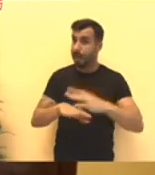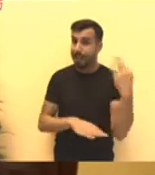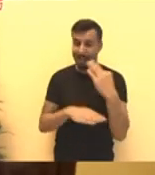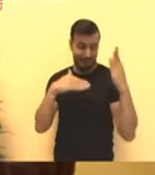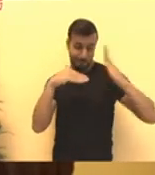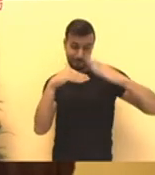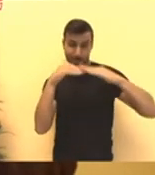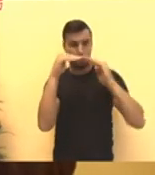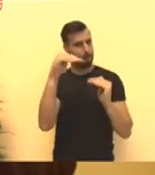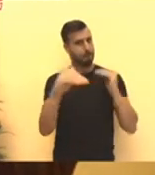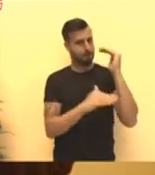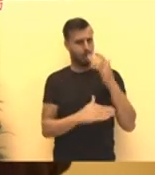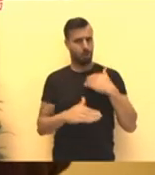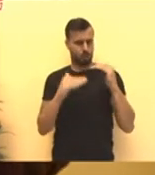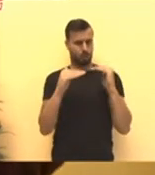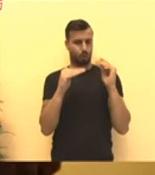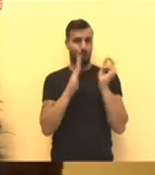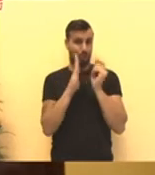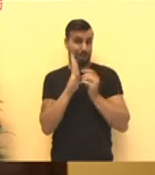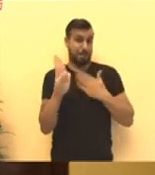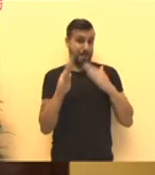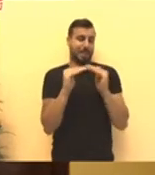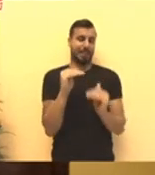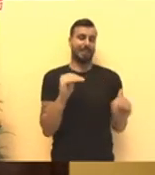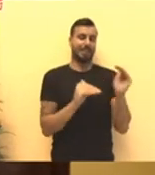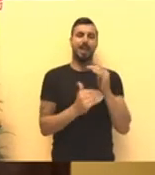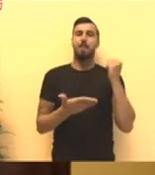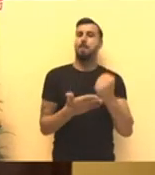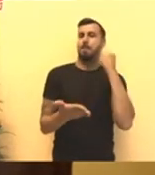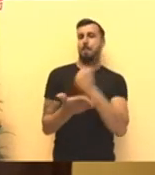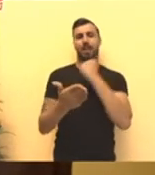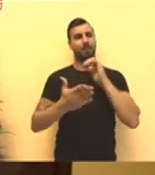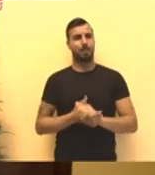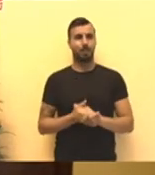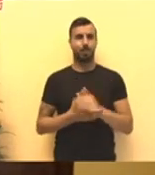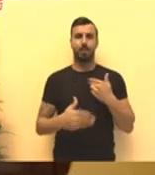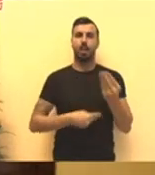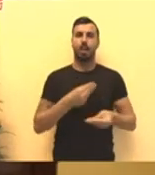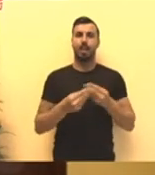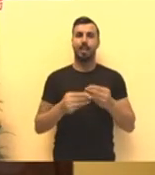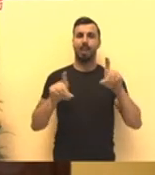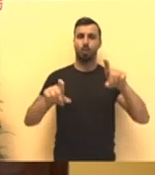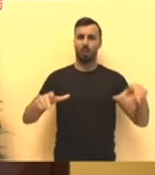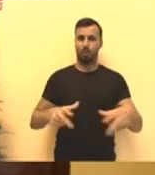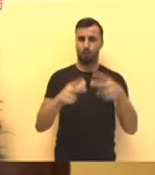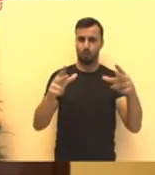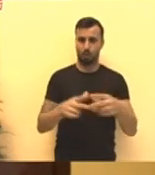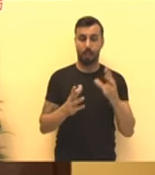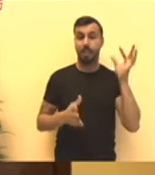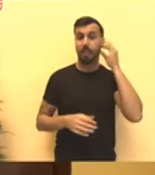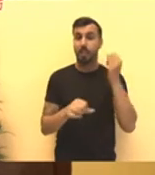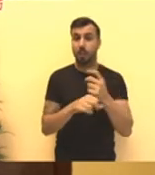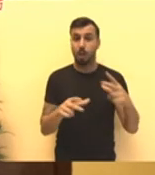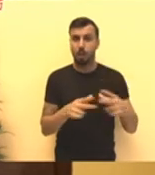tutía. Yo alcancé la nota y cuando yo estoy matriculada, yo hice educación social, me llama la